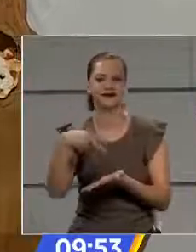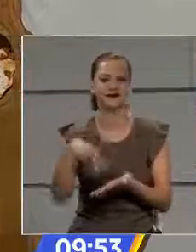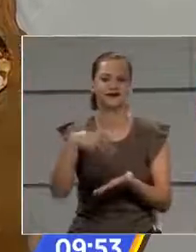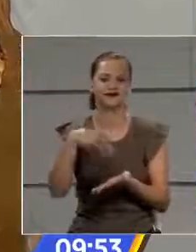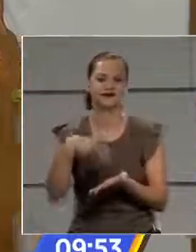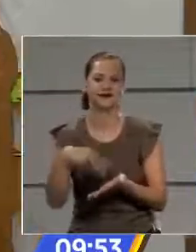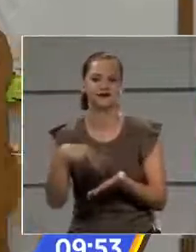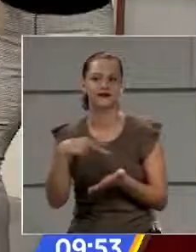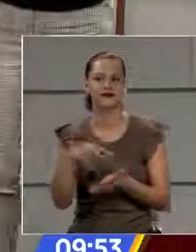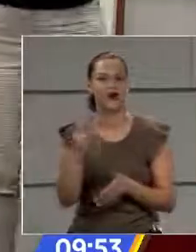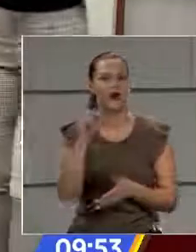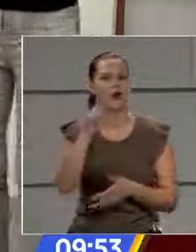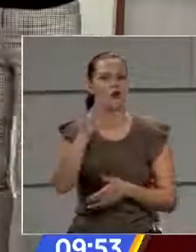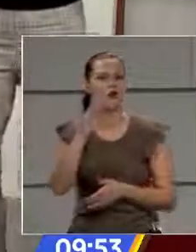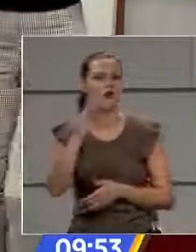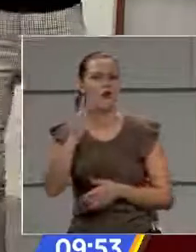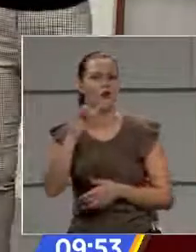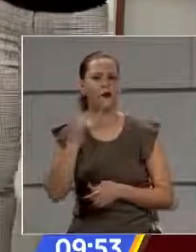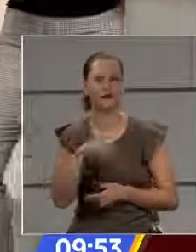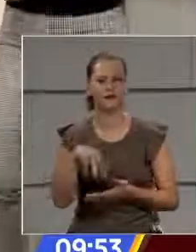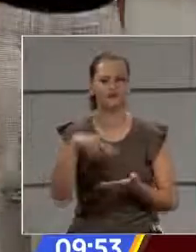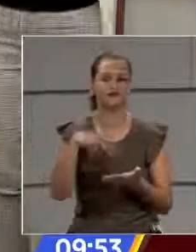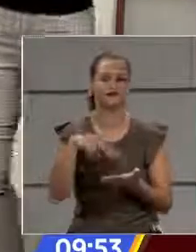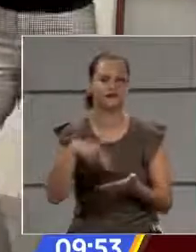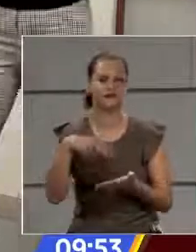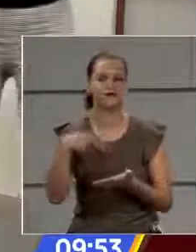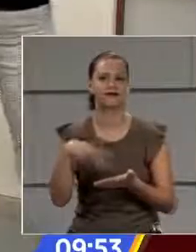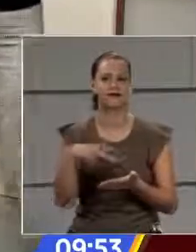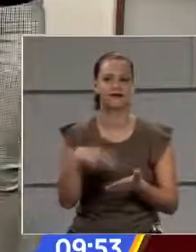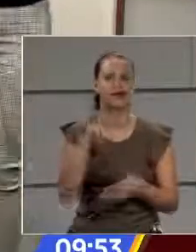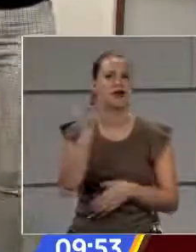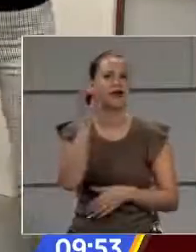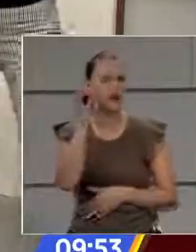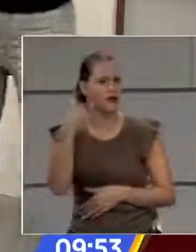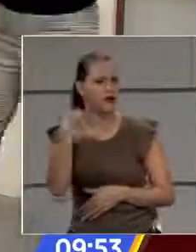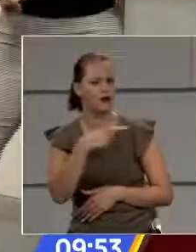Como una cumbia. Allá están ellos. Y las